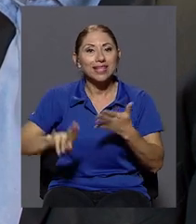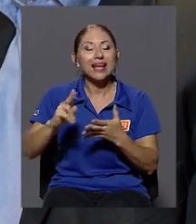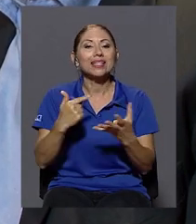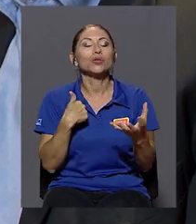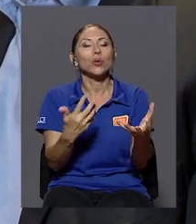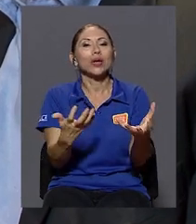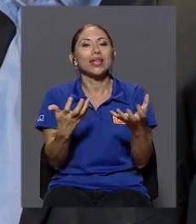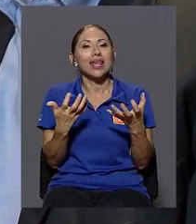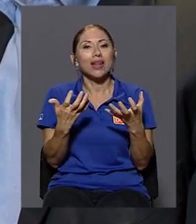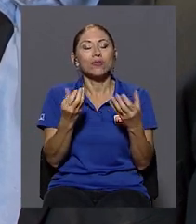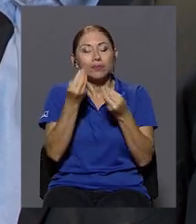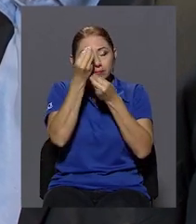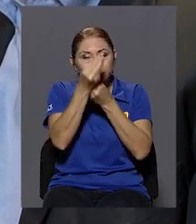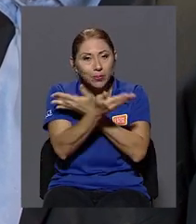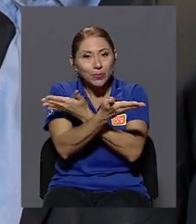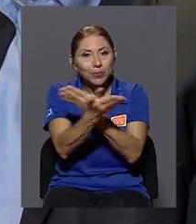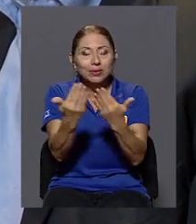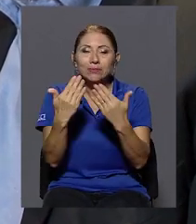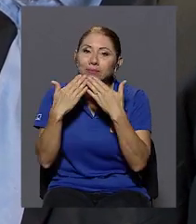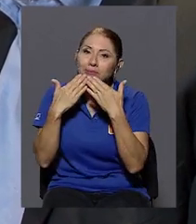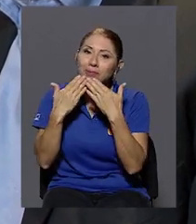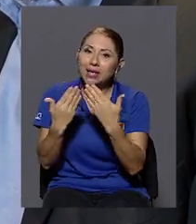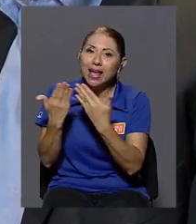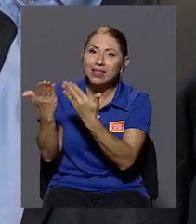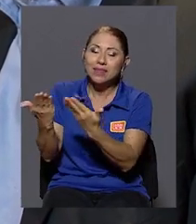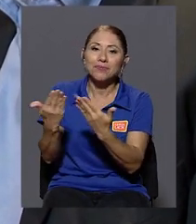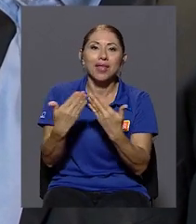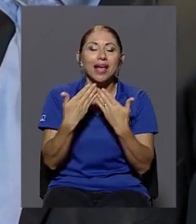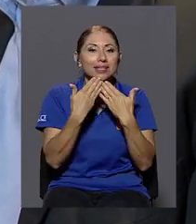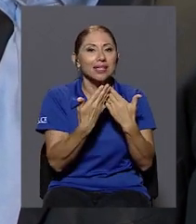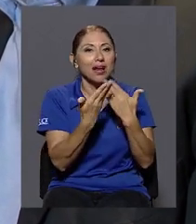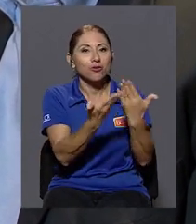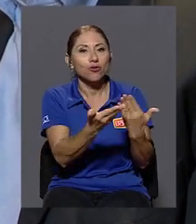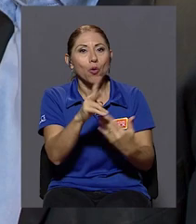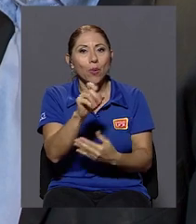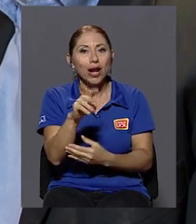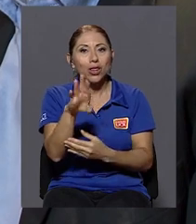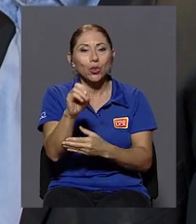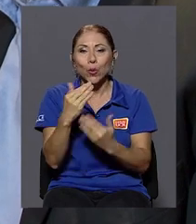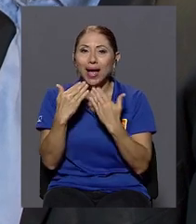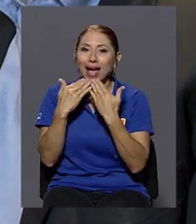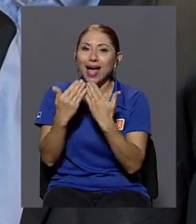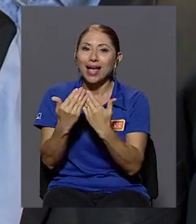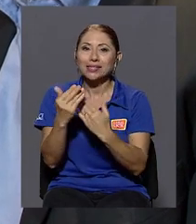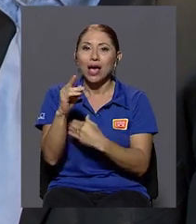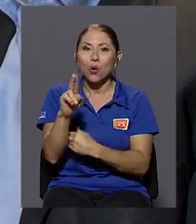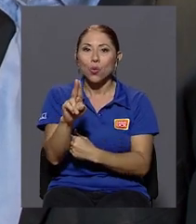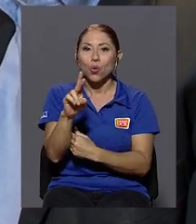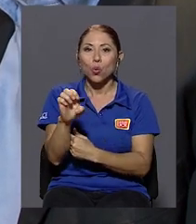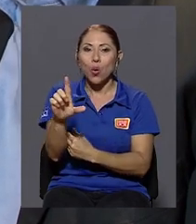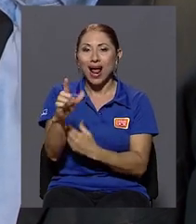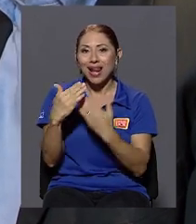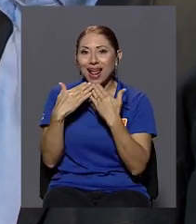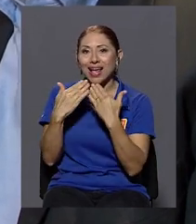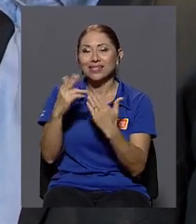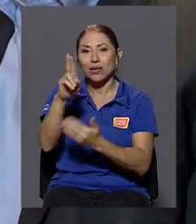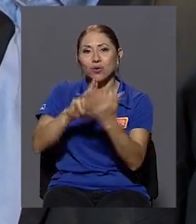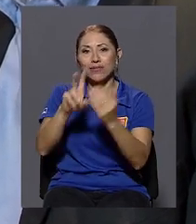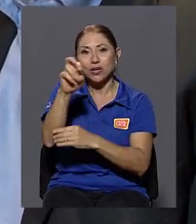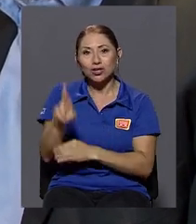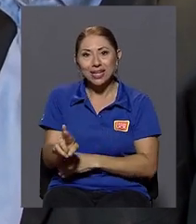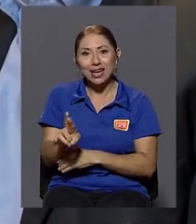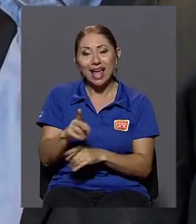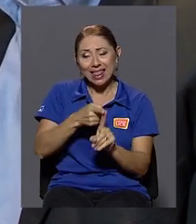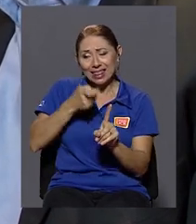quiero hacer explícito nuestra enorme gratitud hacia ti, hacia Roberto, hacia UDUAL, hacia la Universidad de Costa Rica, porque desde